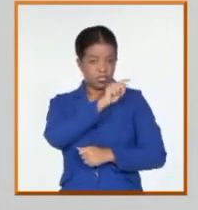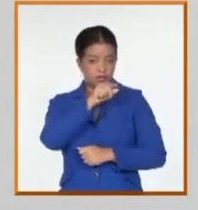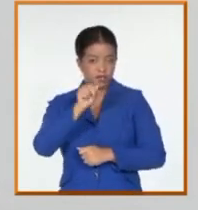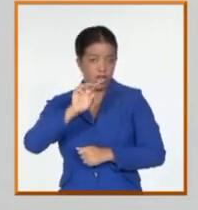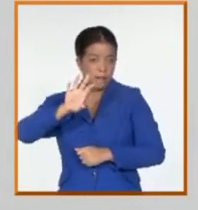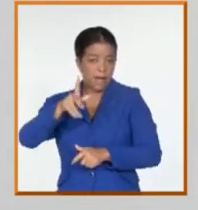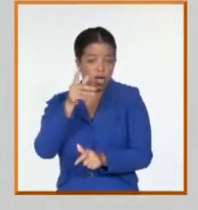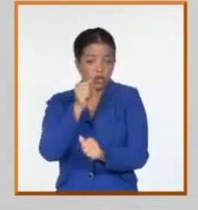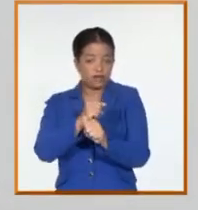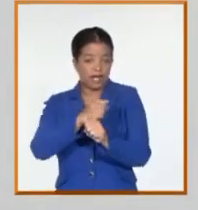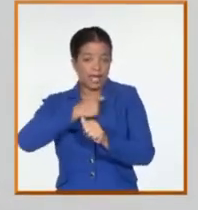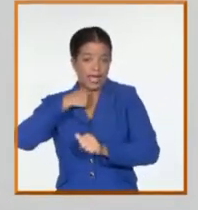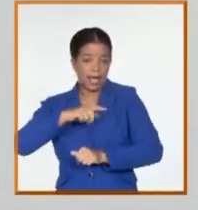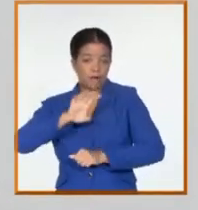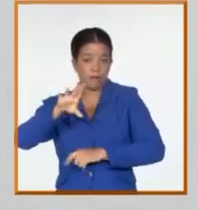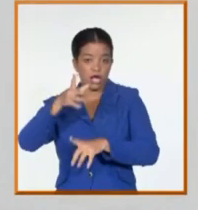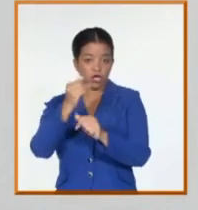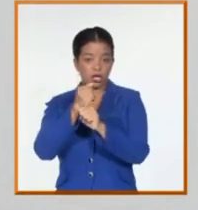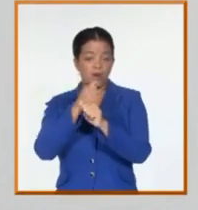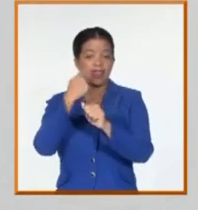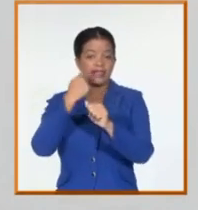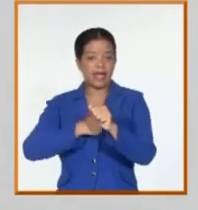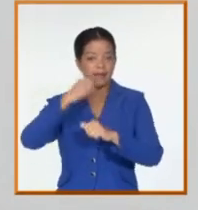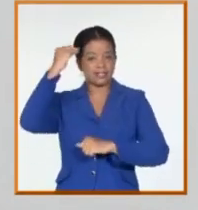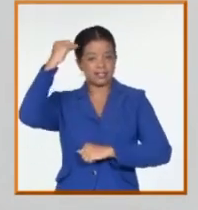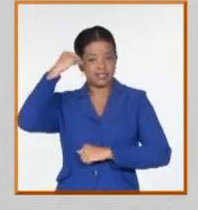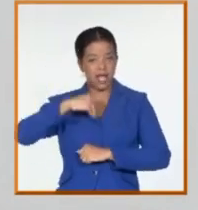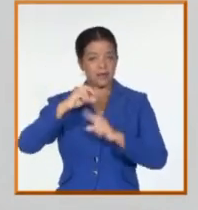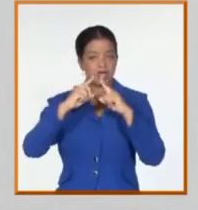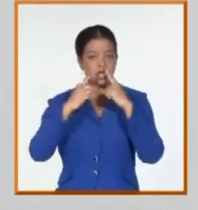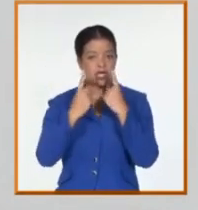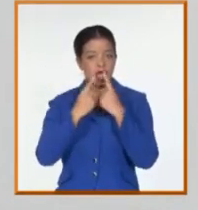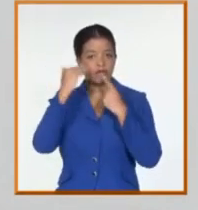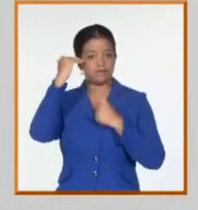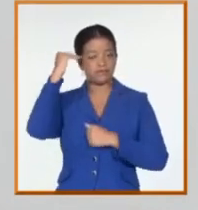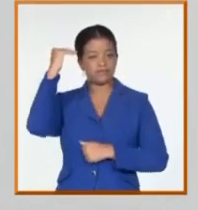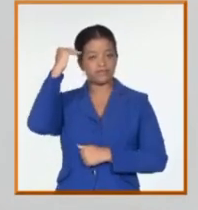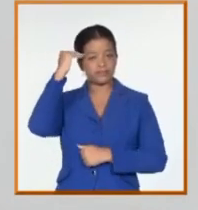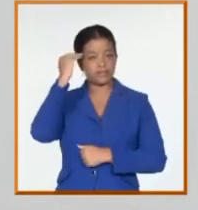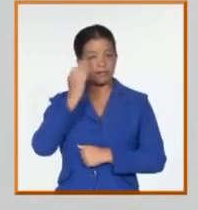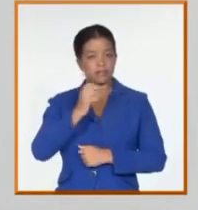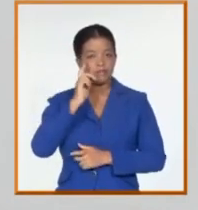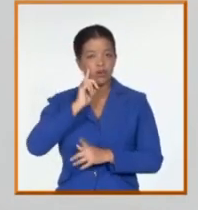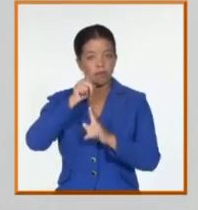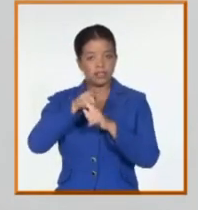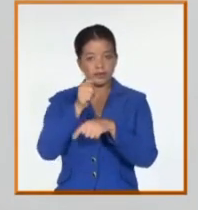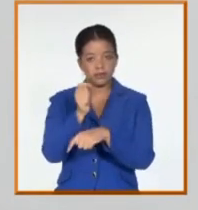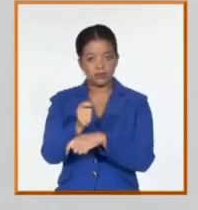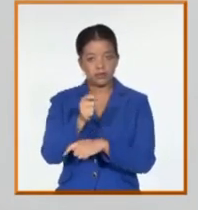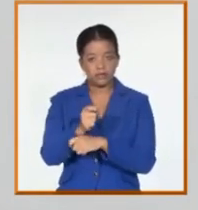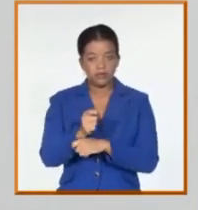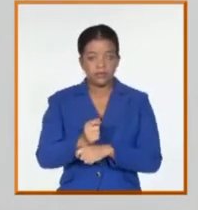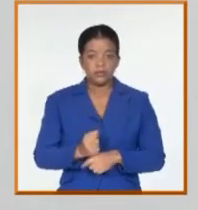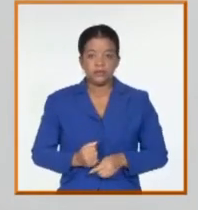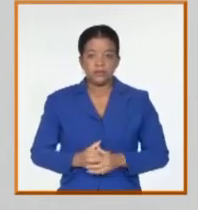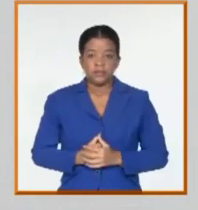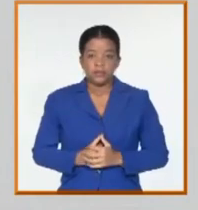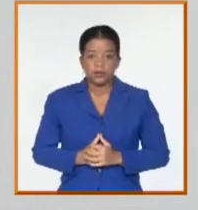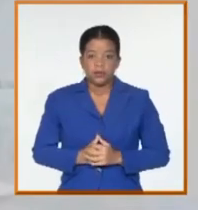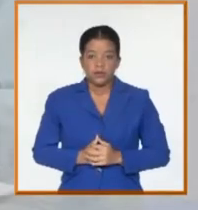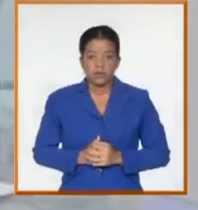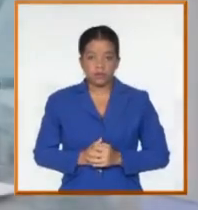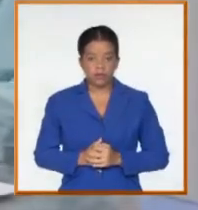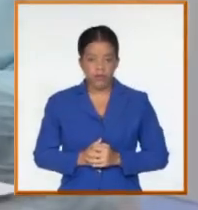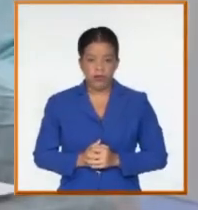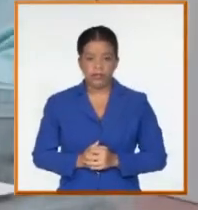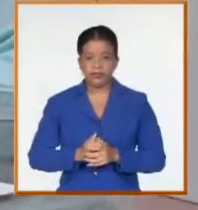del uso y además en promotores Jesús lo que se busca con esta capacitación Ahí estamos dirigidos entonces la capacitación y